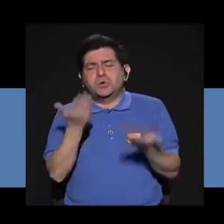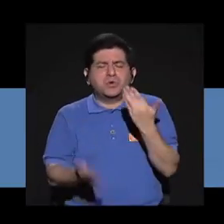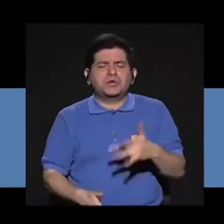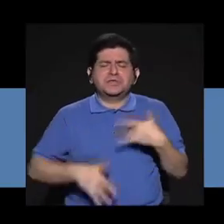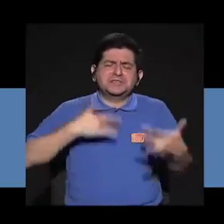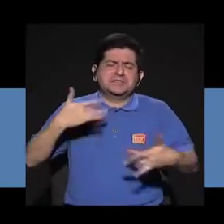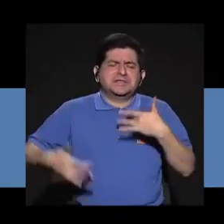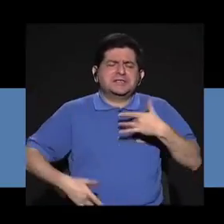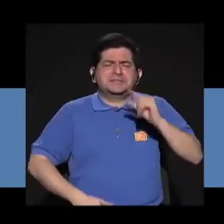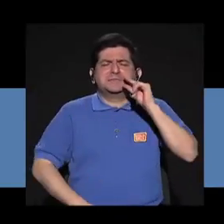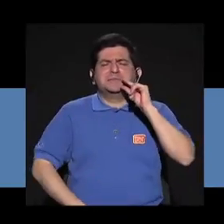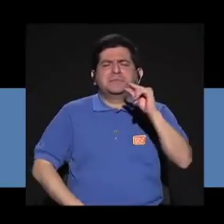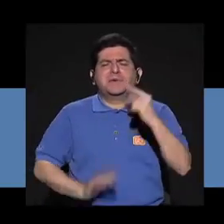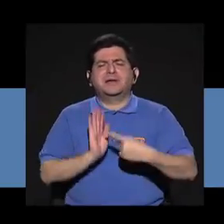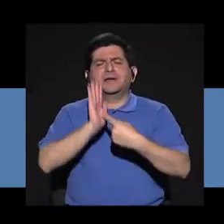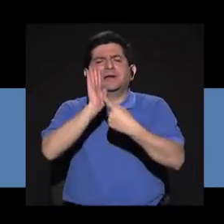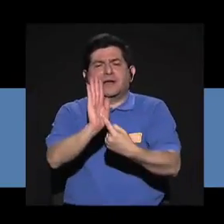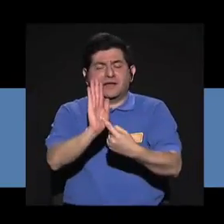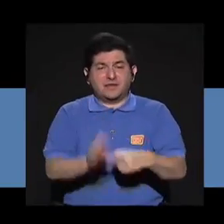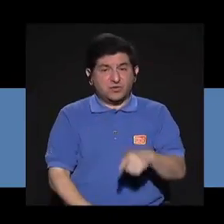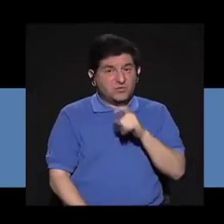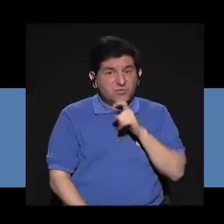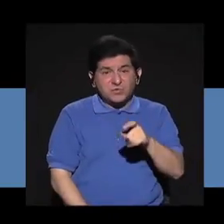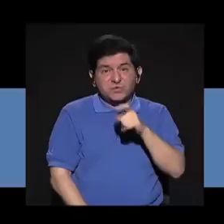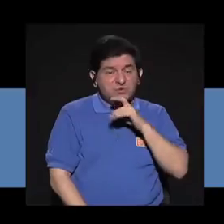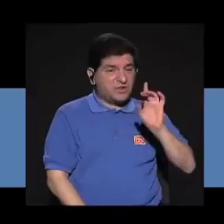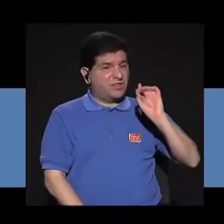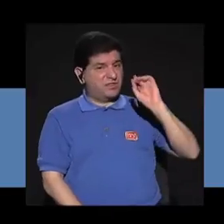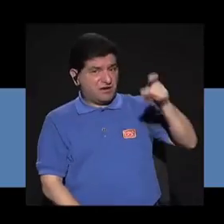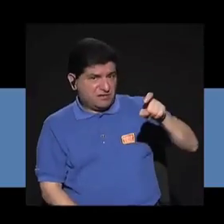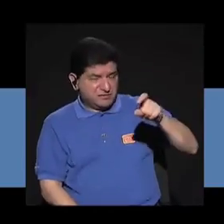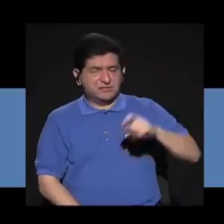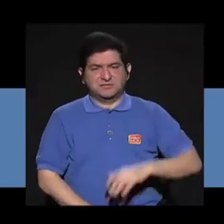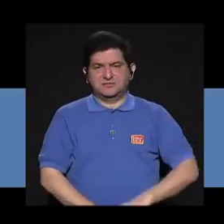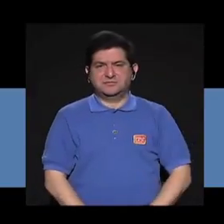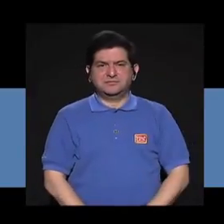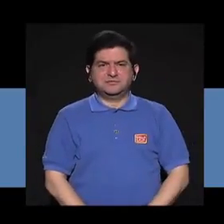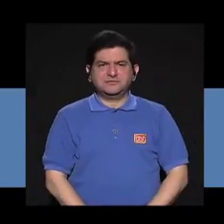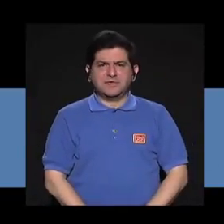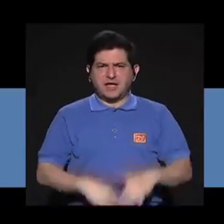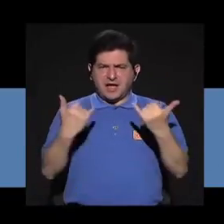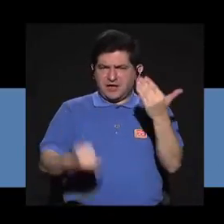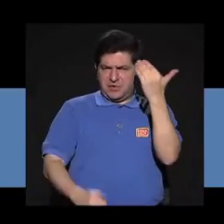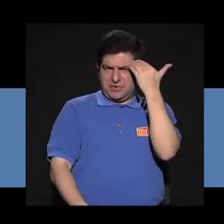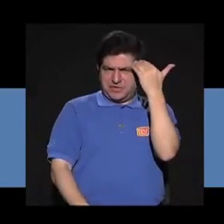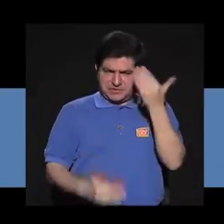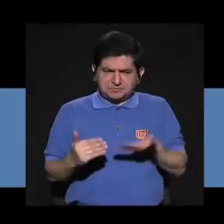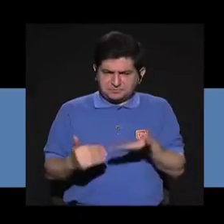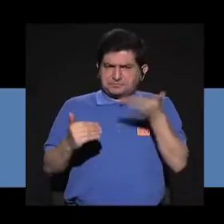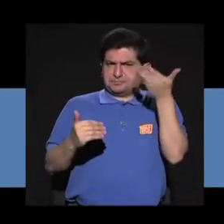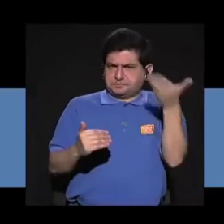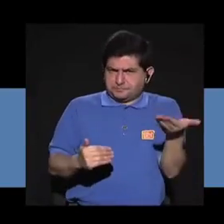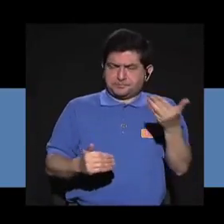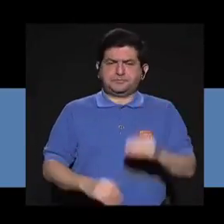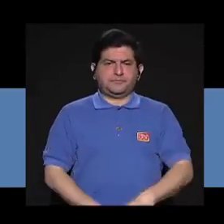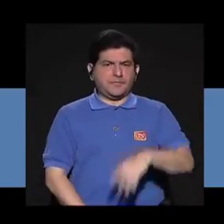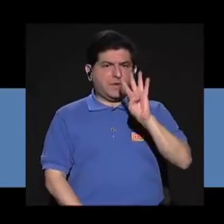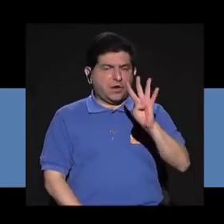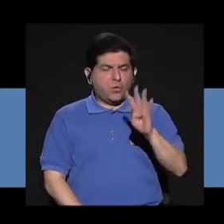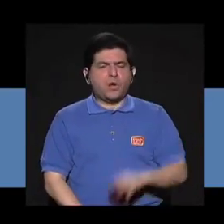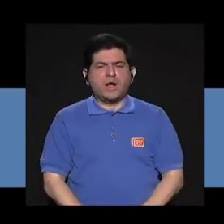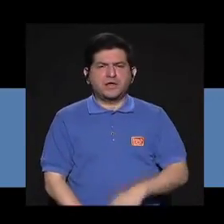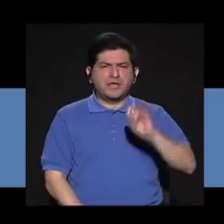de síntomas muy leves, lo que dificulta su diagnóstico. Conozcamos algunos aspectos de 4 de